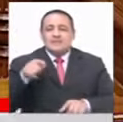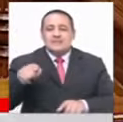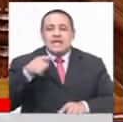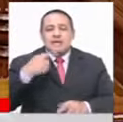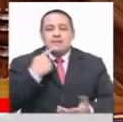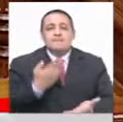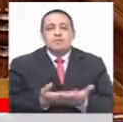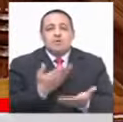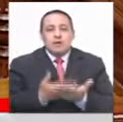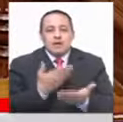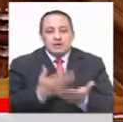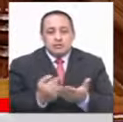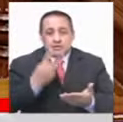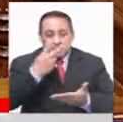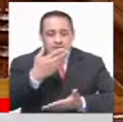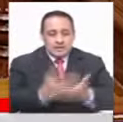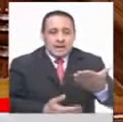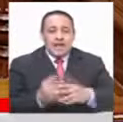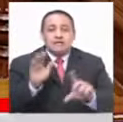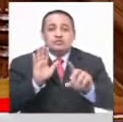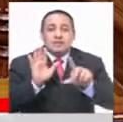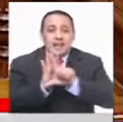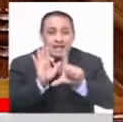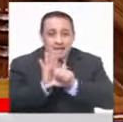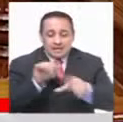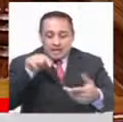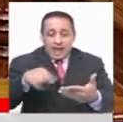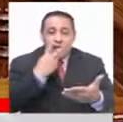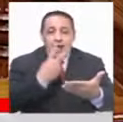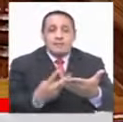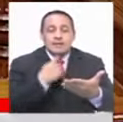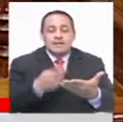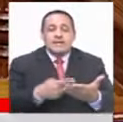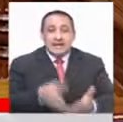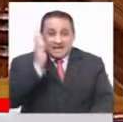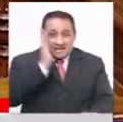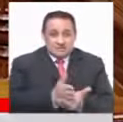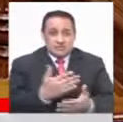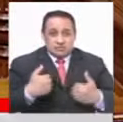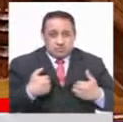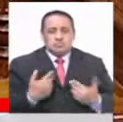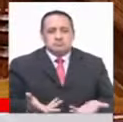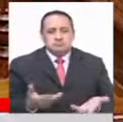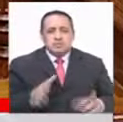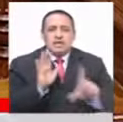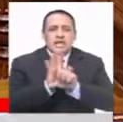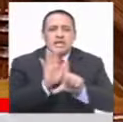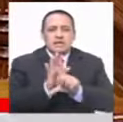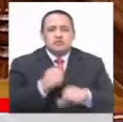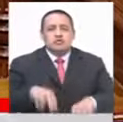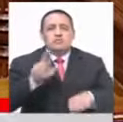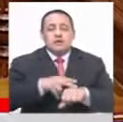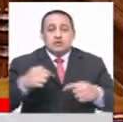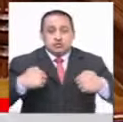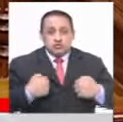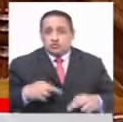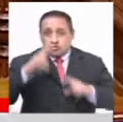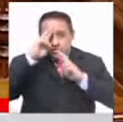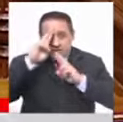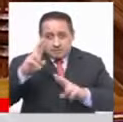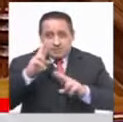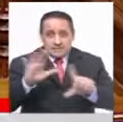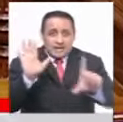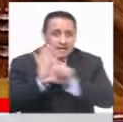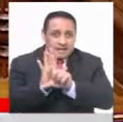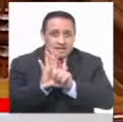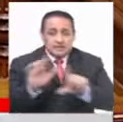estar debidamente enmarcado en la norma con la cual se le pretende sancionar. No respetar esta garantía